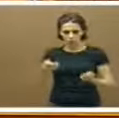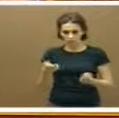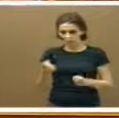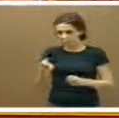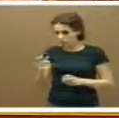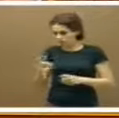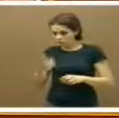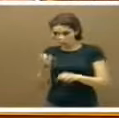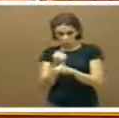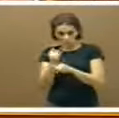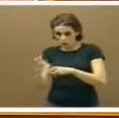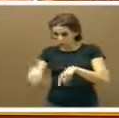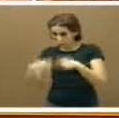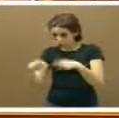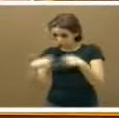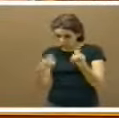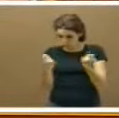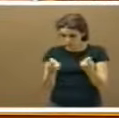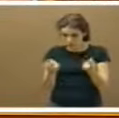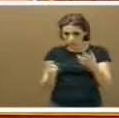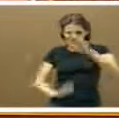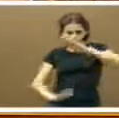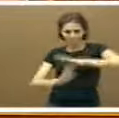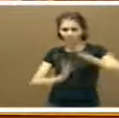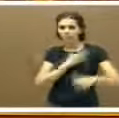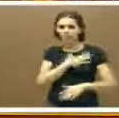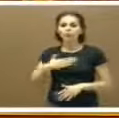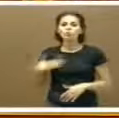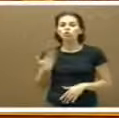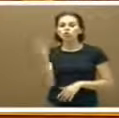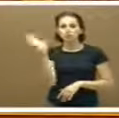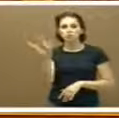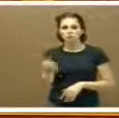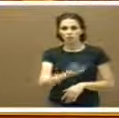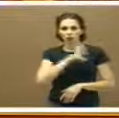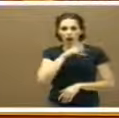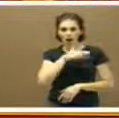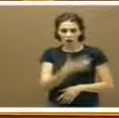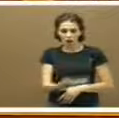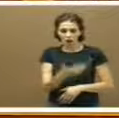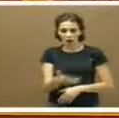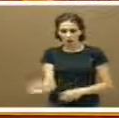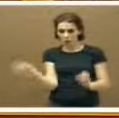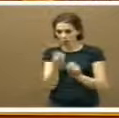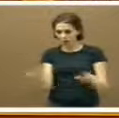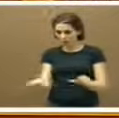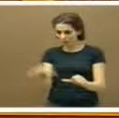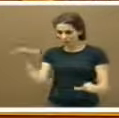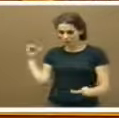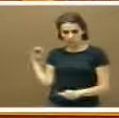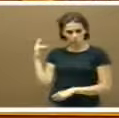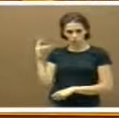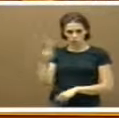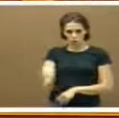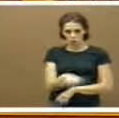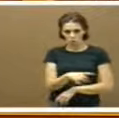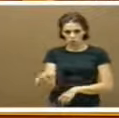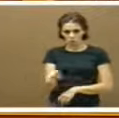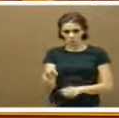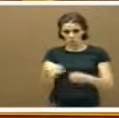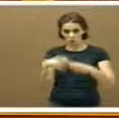de empleo. Pero no nos equivoquemos. Ahora no estamos peor que en los últimos